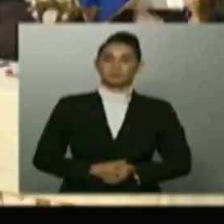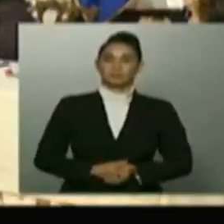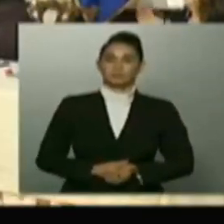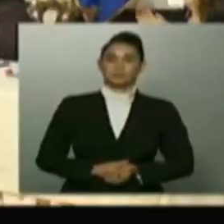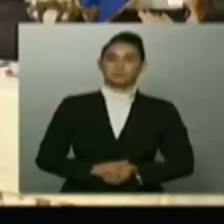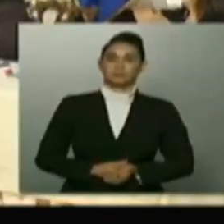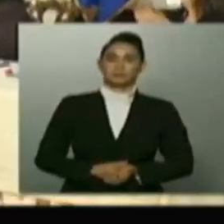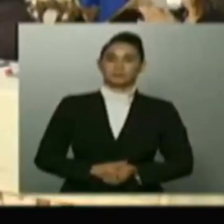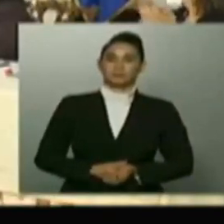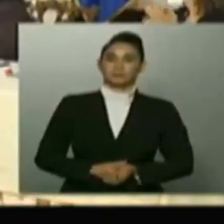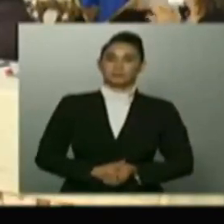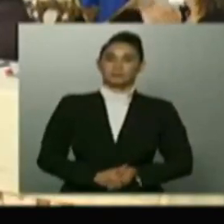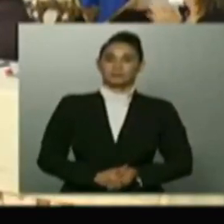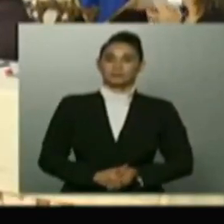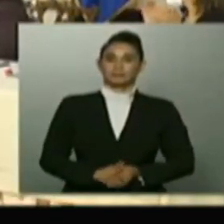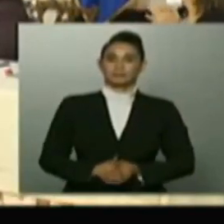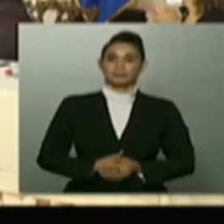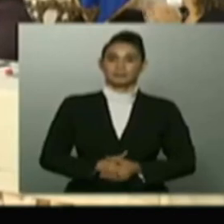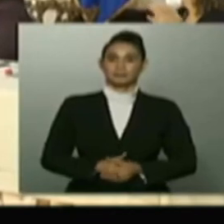no hay vida